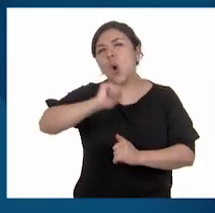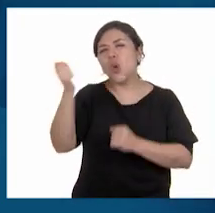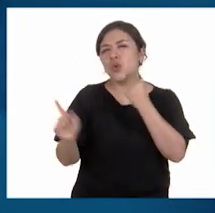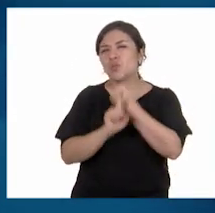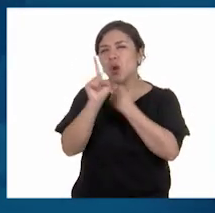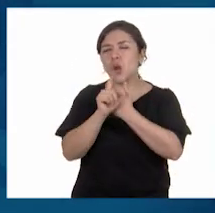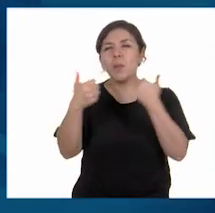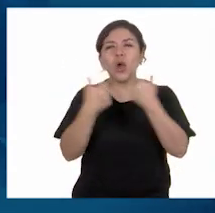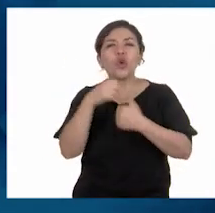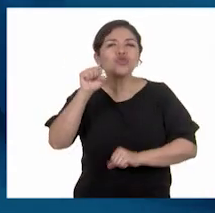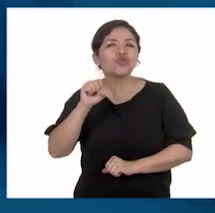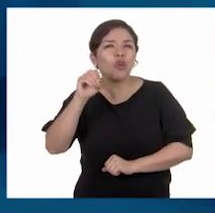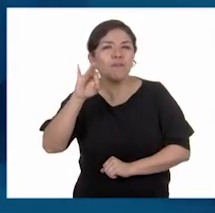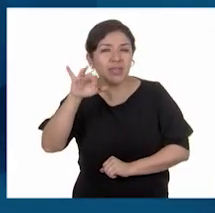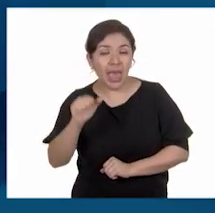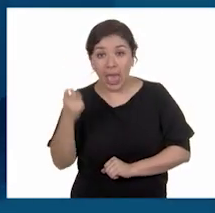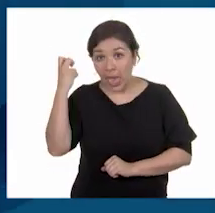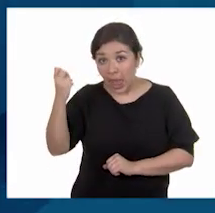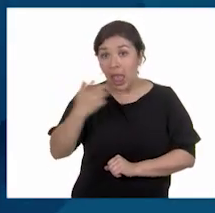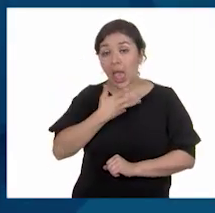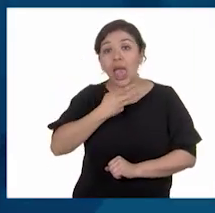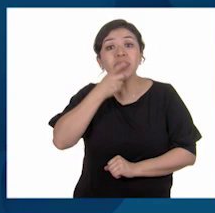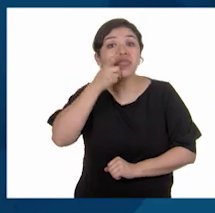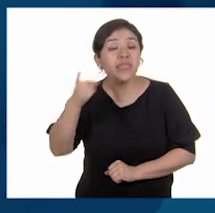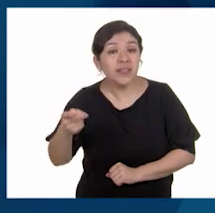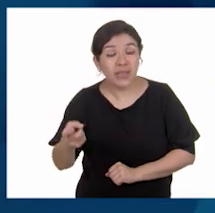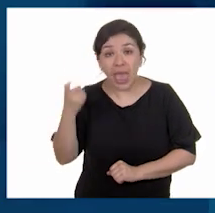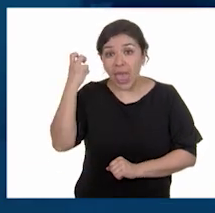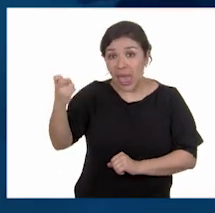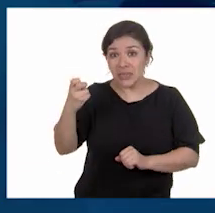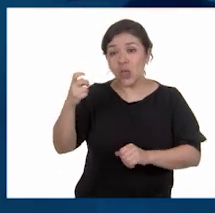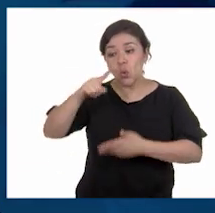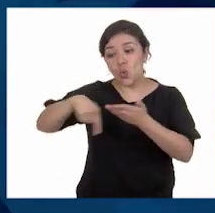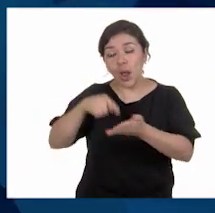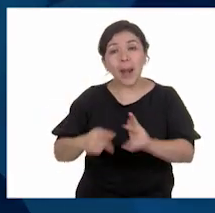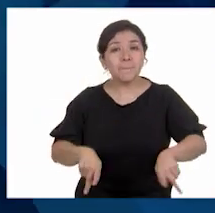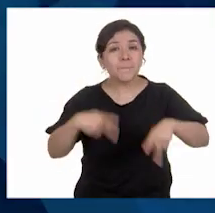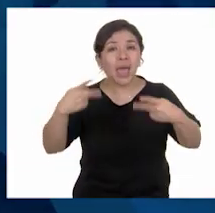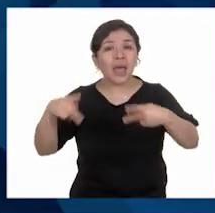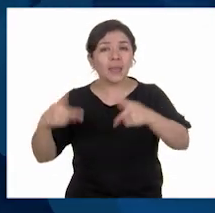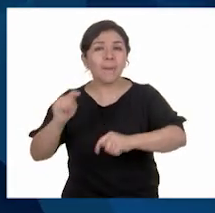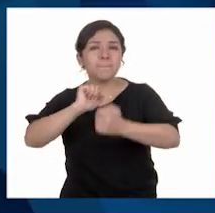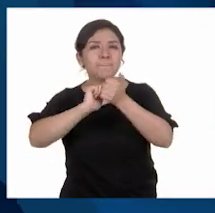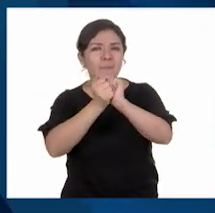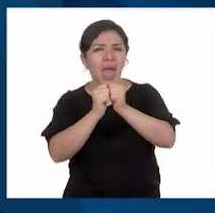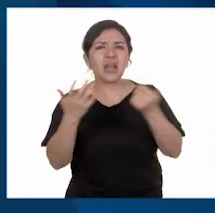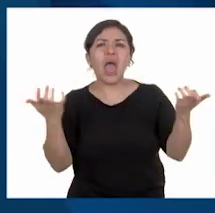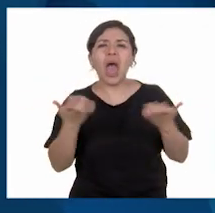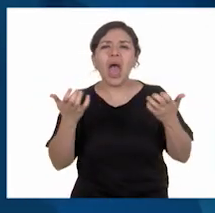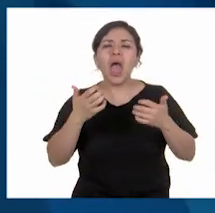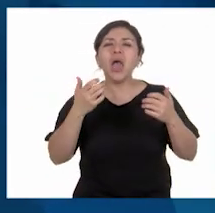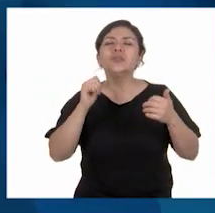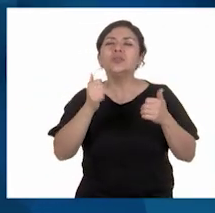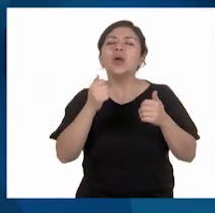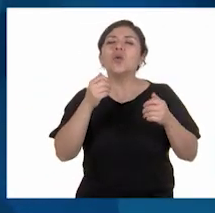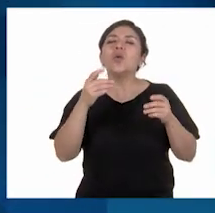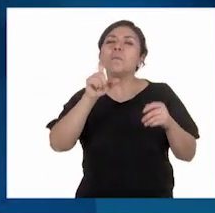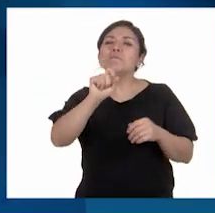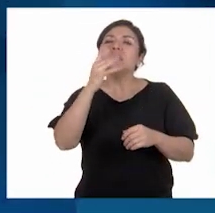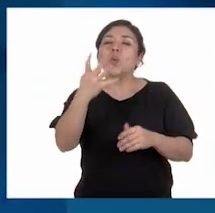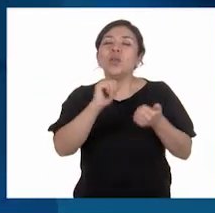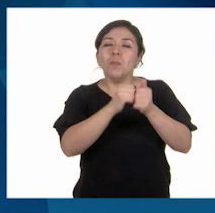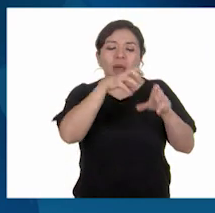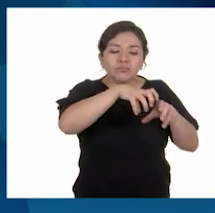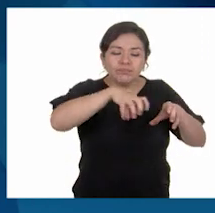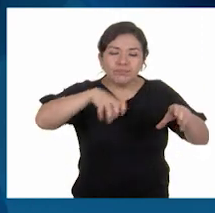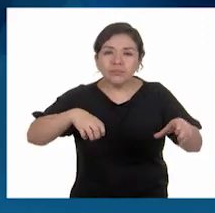tenía Sofía. Aquí nos dice que en esta panadería hacen empaques con 24 piezas de